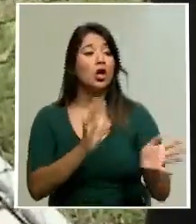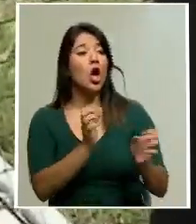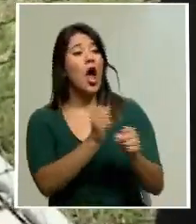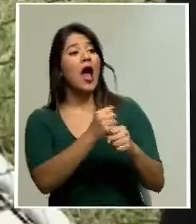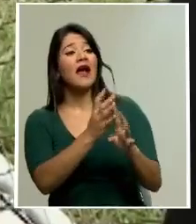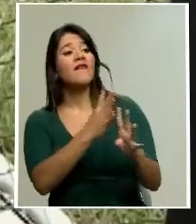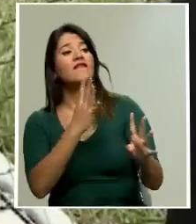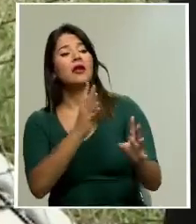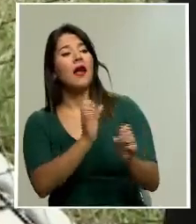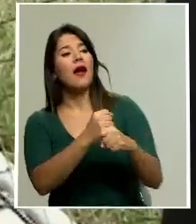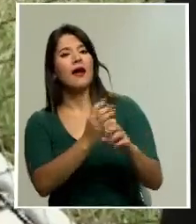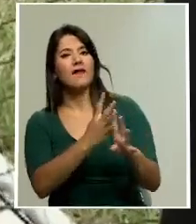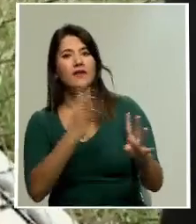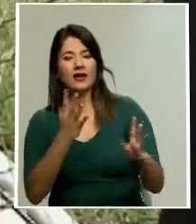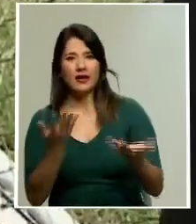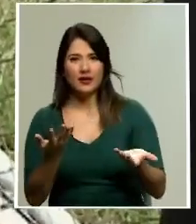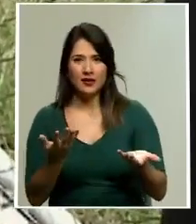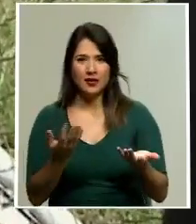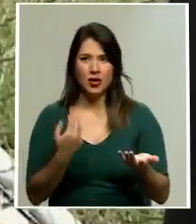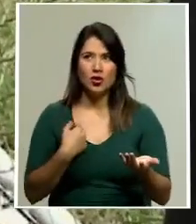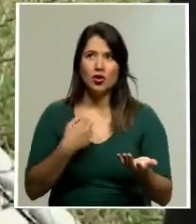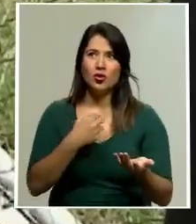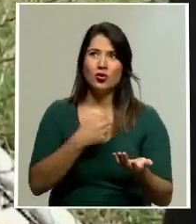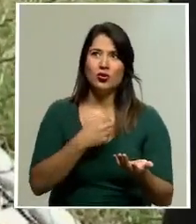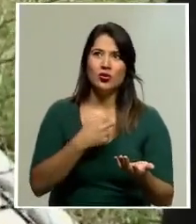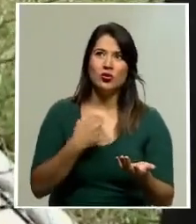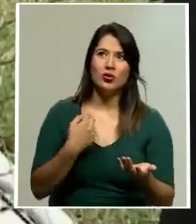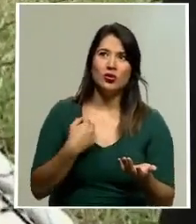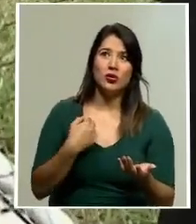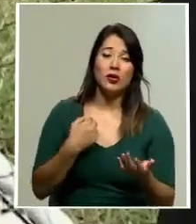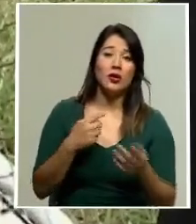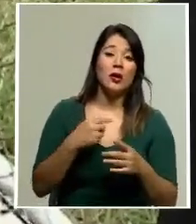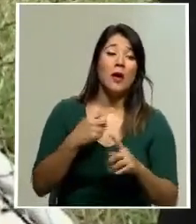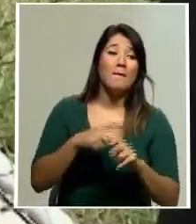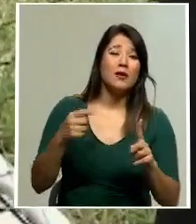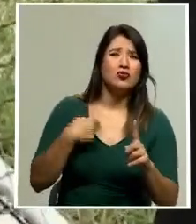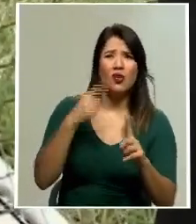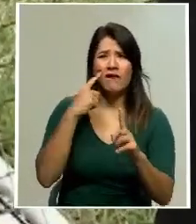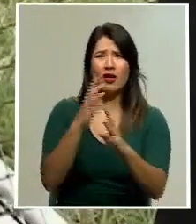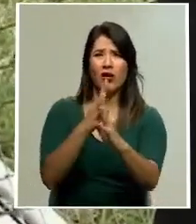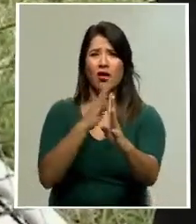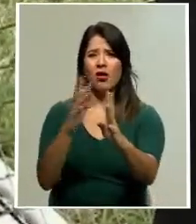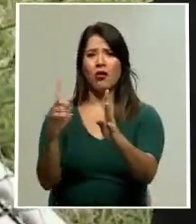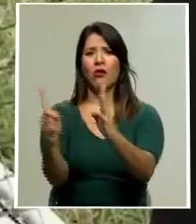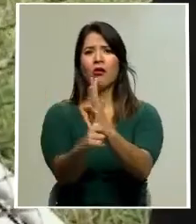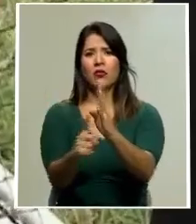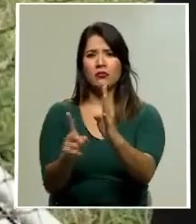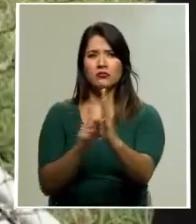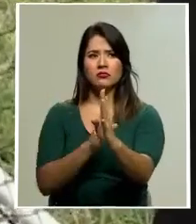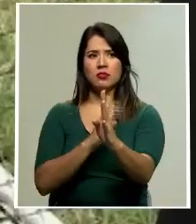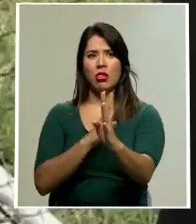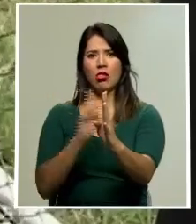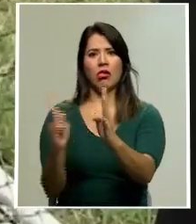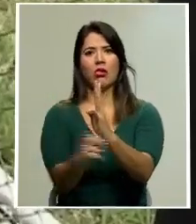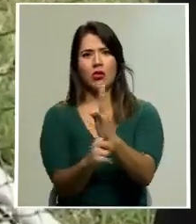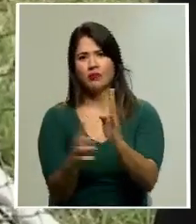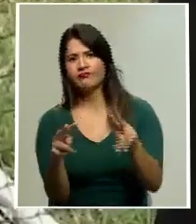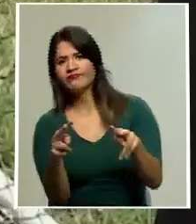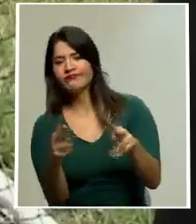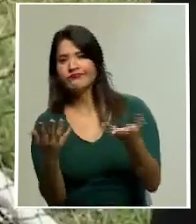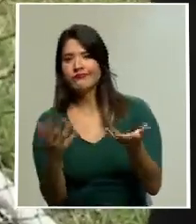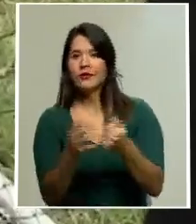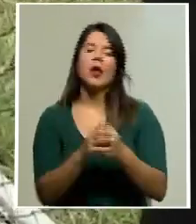haga fila, pero tampoco puede hacer uno mucho, ahora cuando no la gente que se cola, pero no, ya las cosas luego ya más tarde, sí, ya ellos